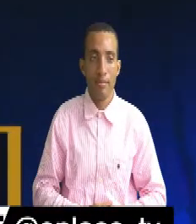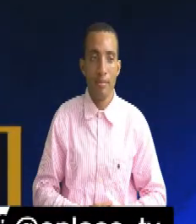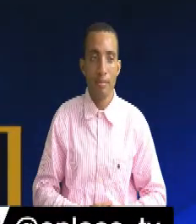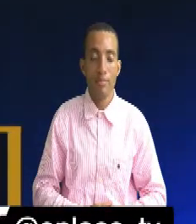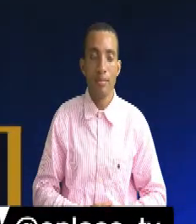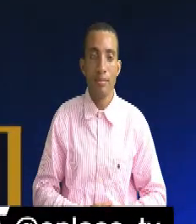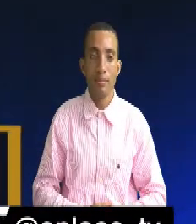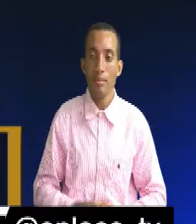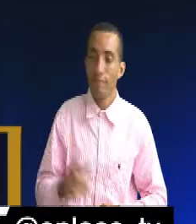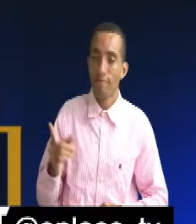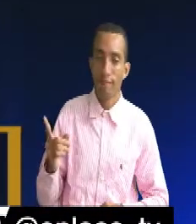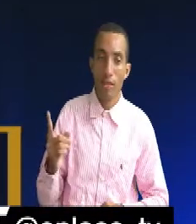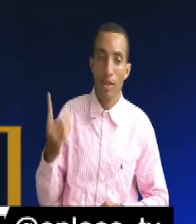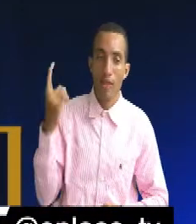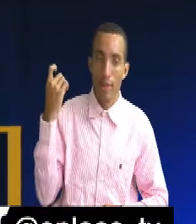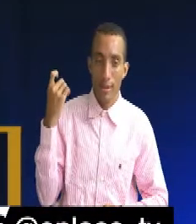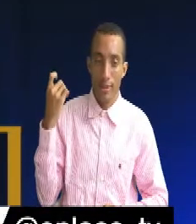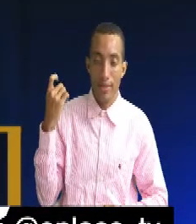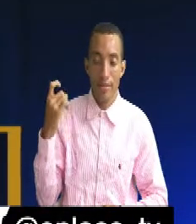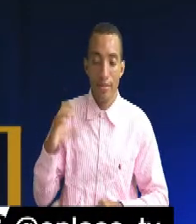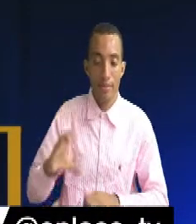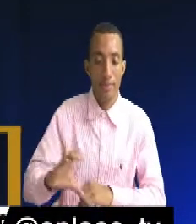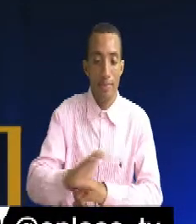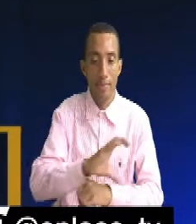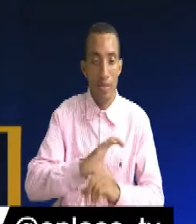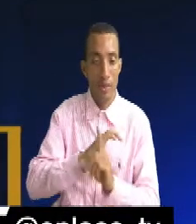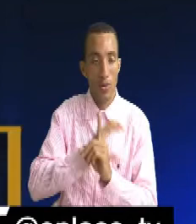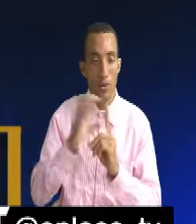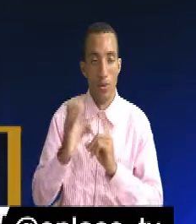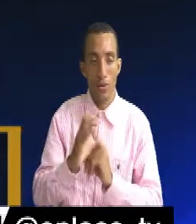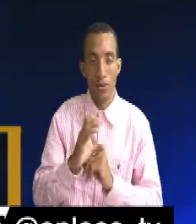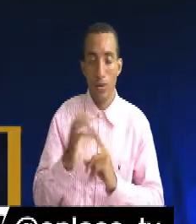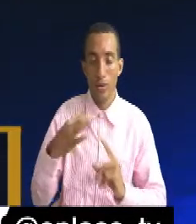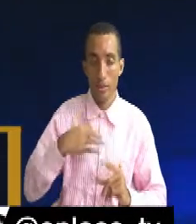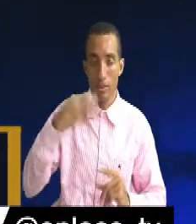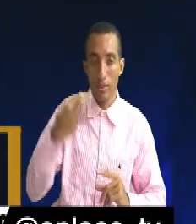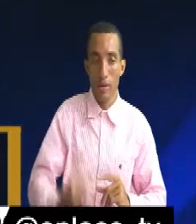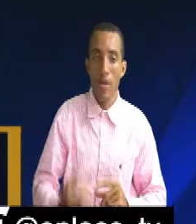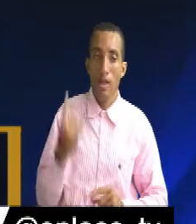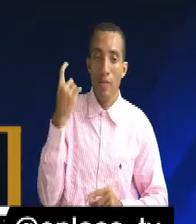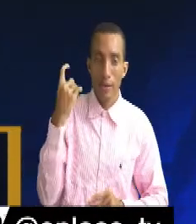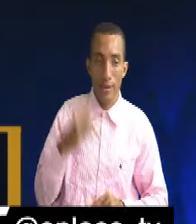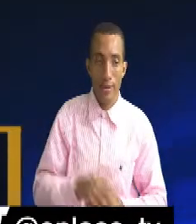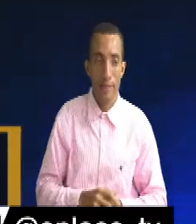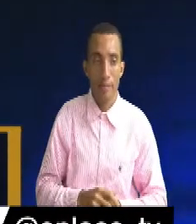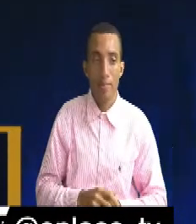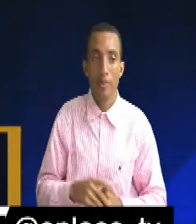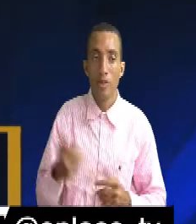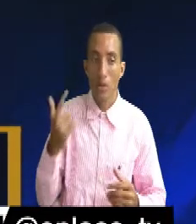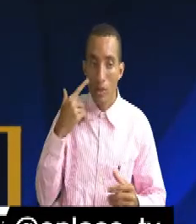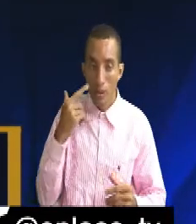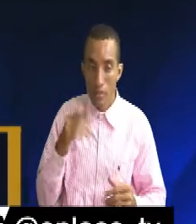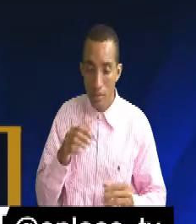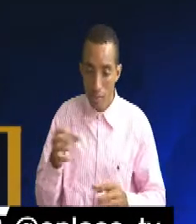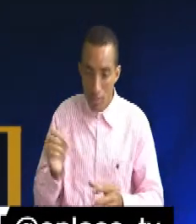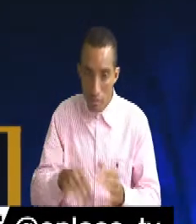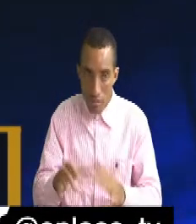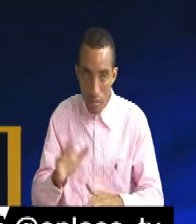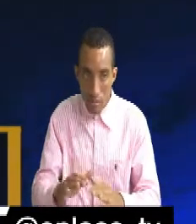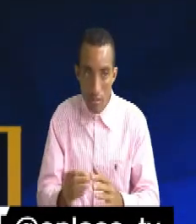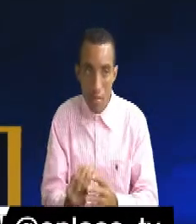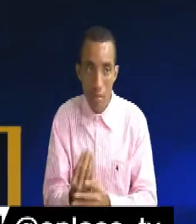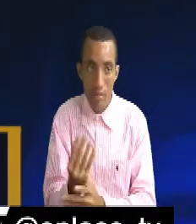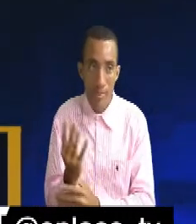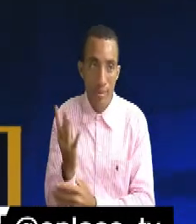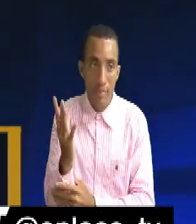Y la falta de cultura ciudadana también se evidencia en cercanías a San Vicente de Paúl, donde se encuentra sembrada una ceiba que, según nuestro